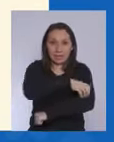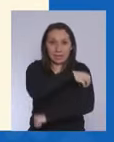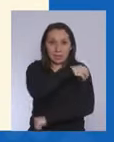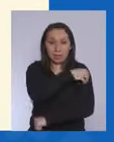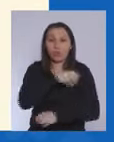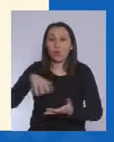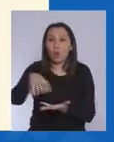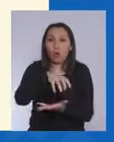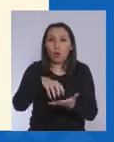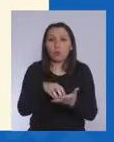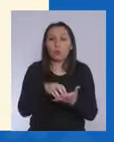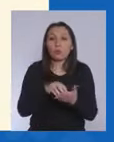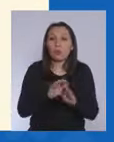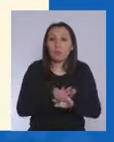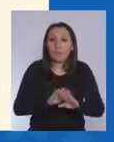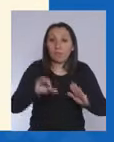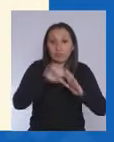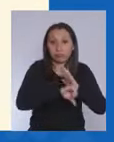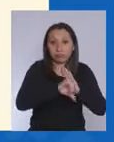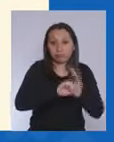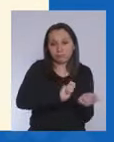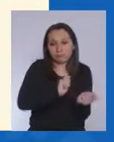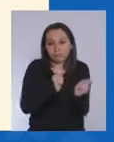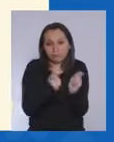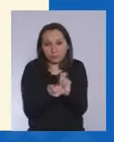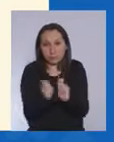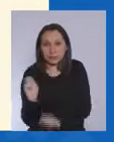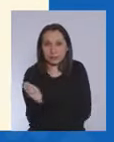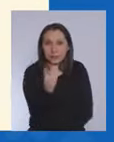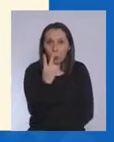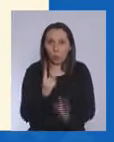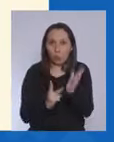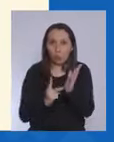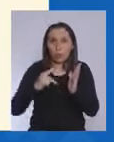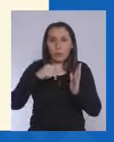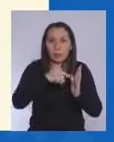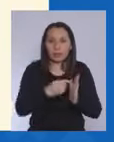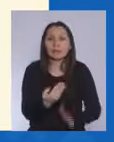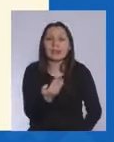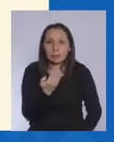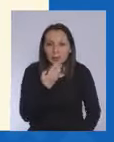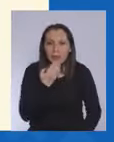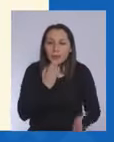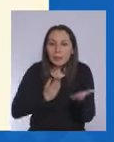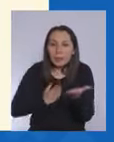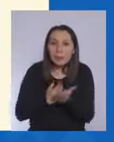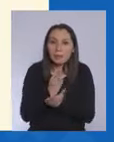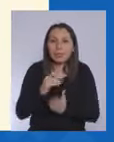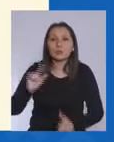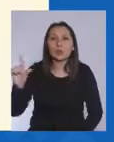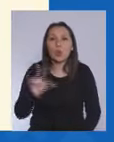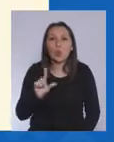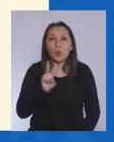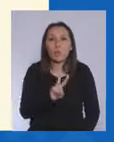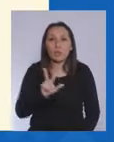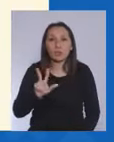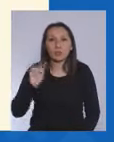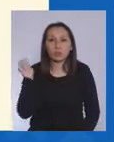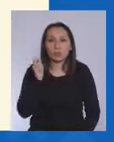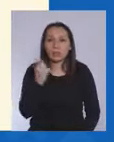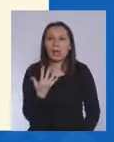comunas que salen de cuarentena y pasan a transición también a partir del lunes 28 de